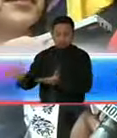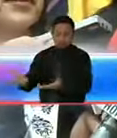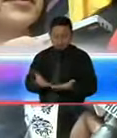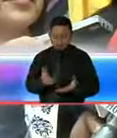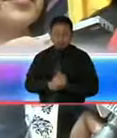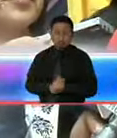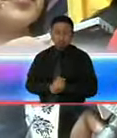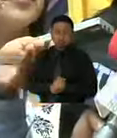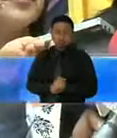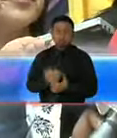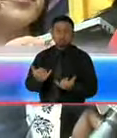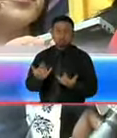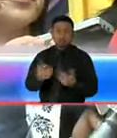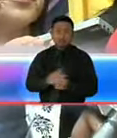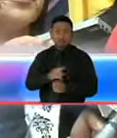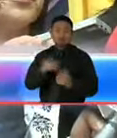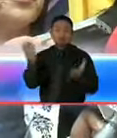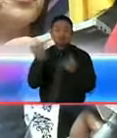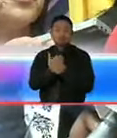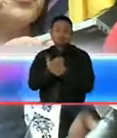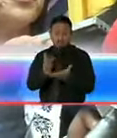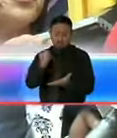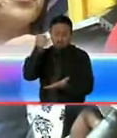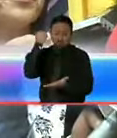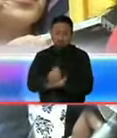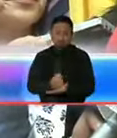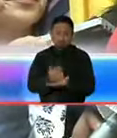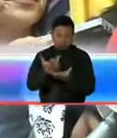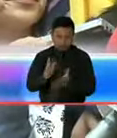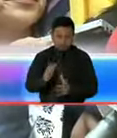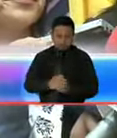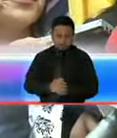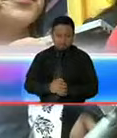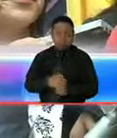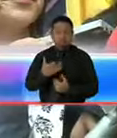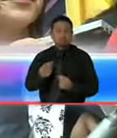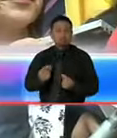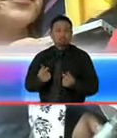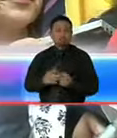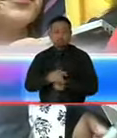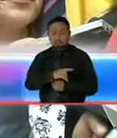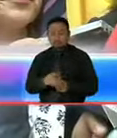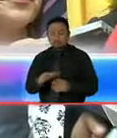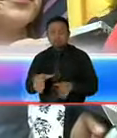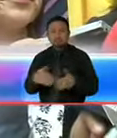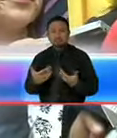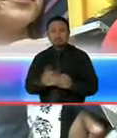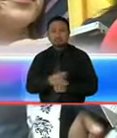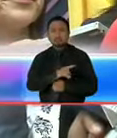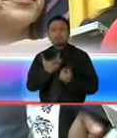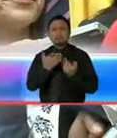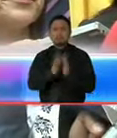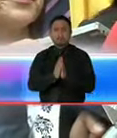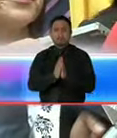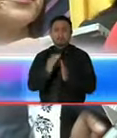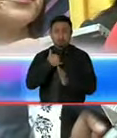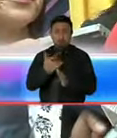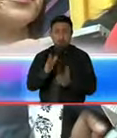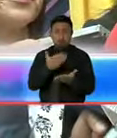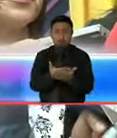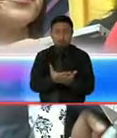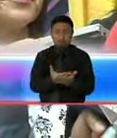ya la fe de presentación en el acta que le he entregado y ha indicado que inmediatamente van a conocer la impugnación que tengo yo